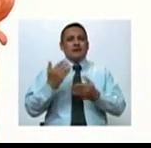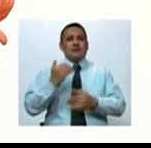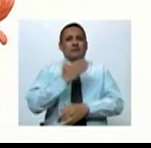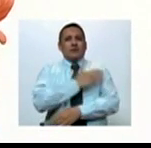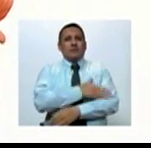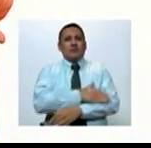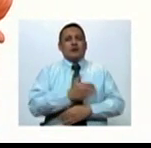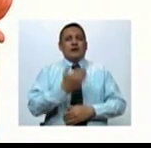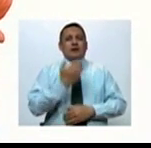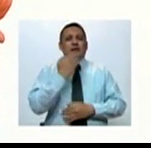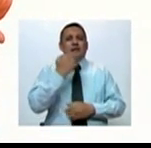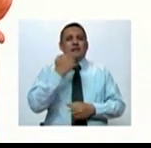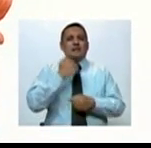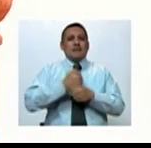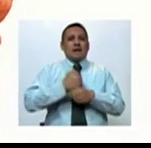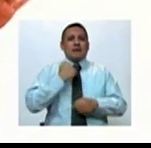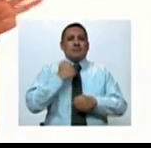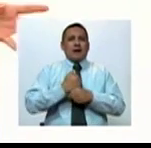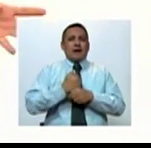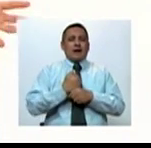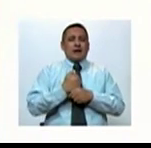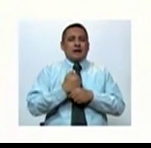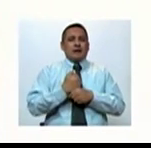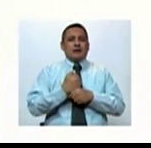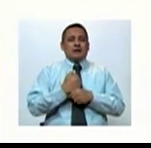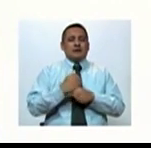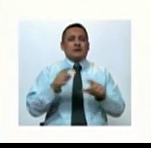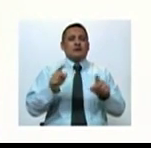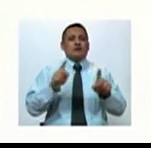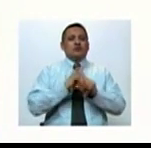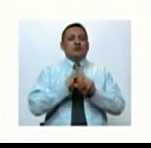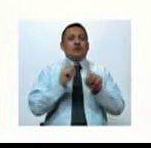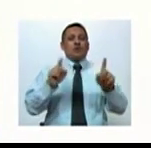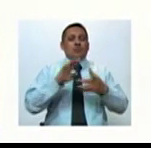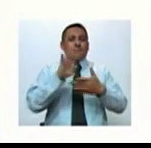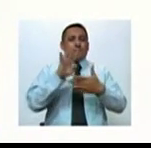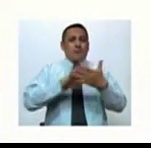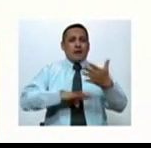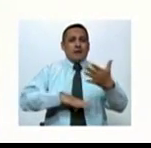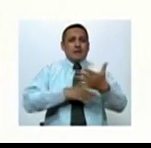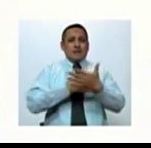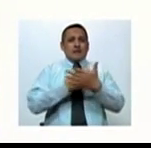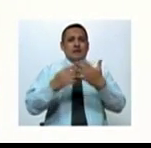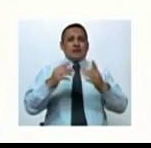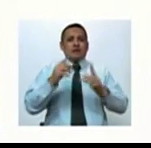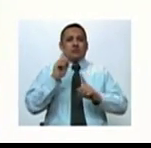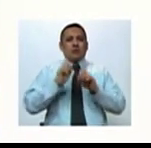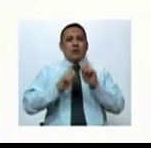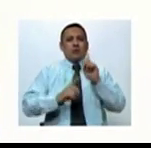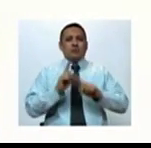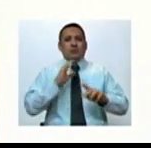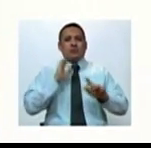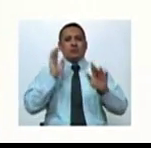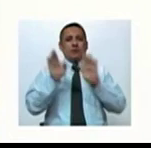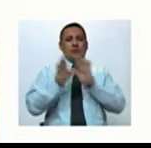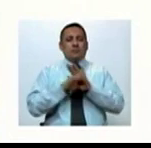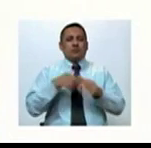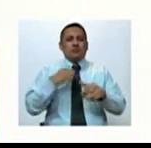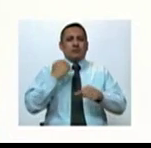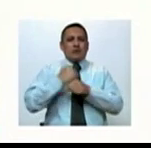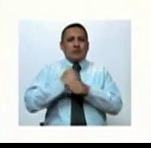beneficia a los que trabajan bajo planilla y no a aquellos que